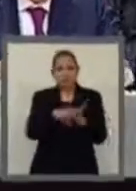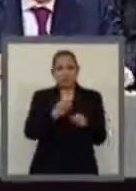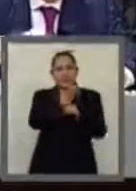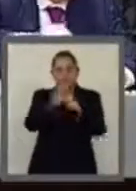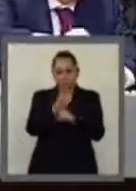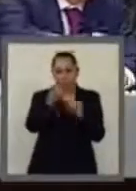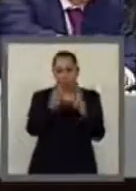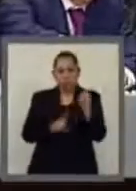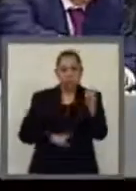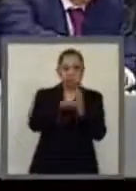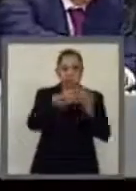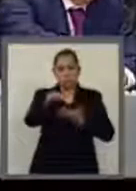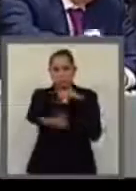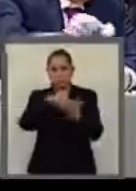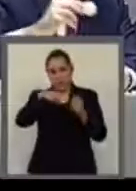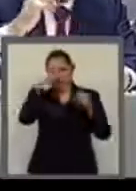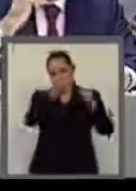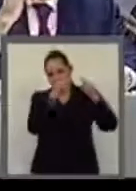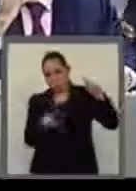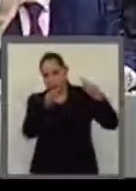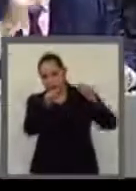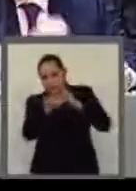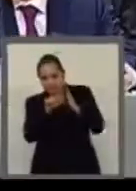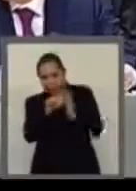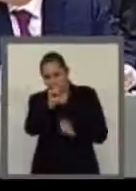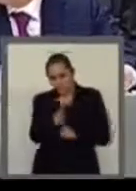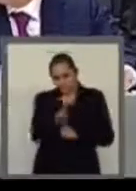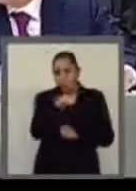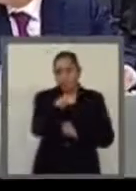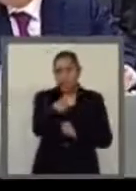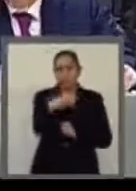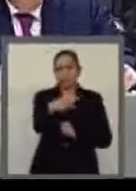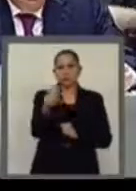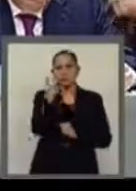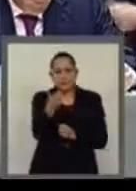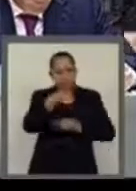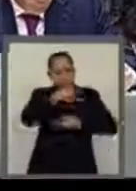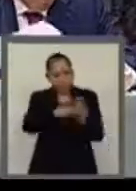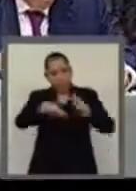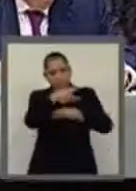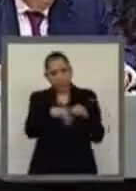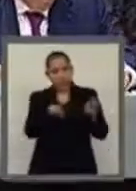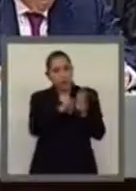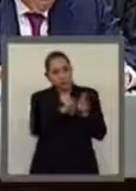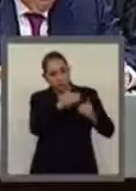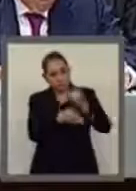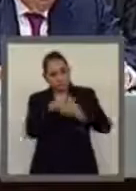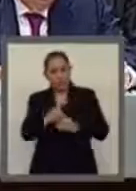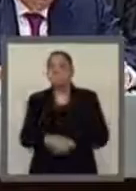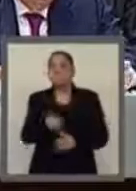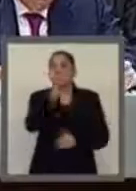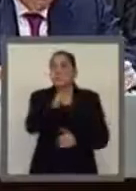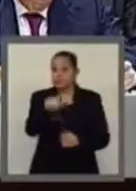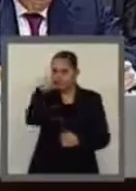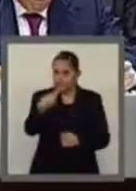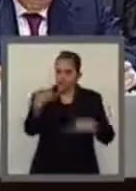otorgarán en el 2018 y sur del país. A las zonas económicas por especiales, supuesto, como además es el régimen de destinar aduanero, con seriedad ISR, recursos